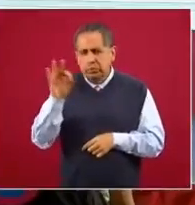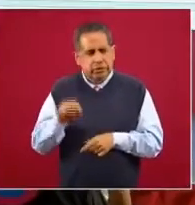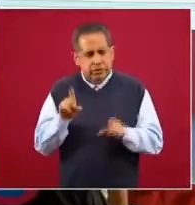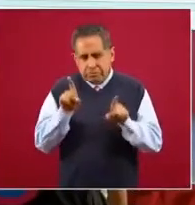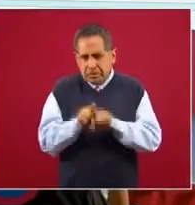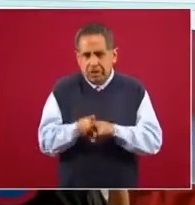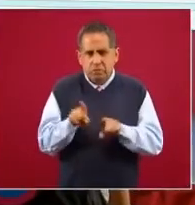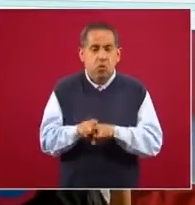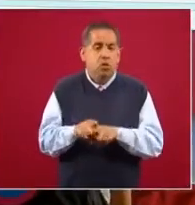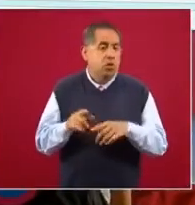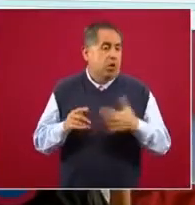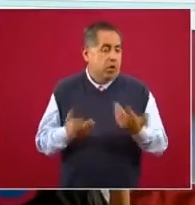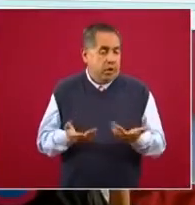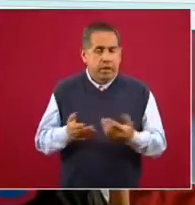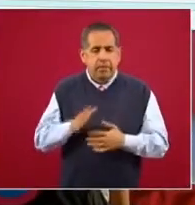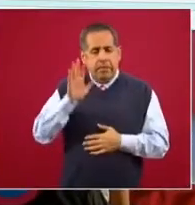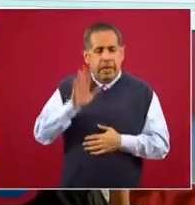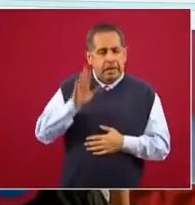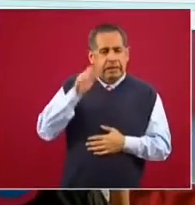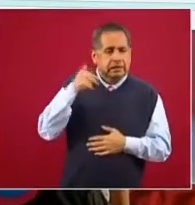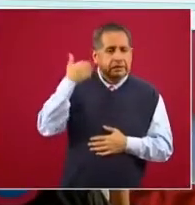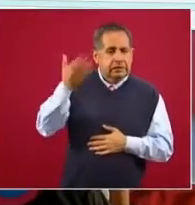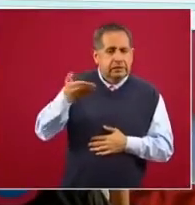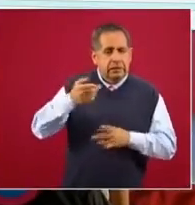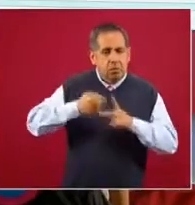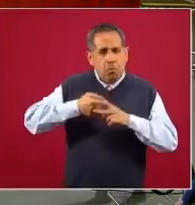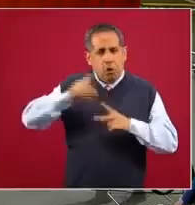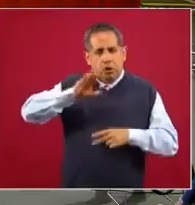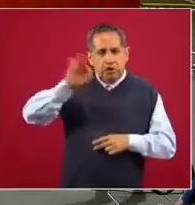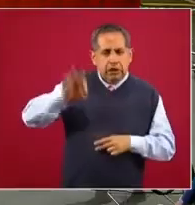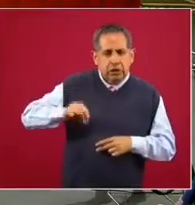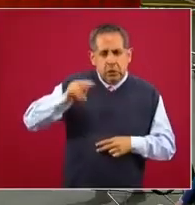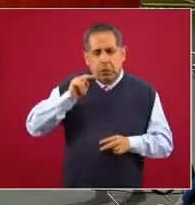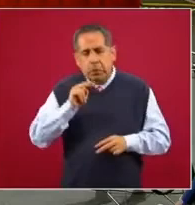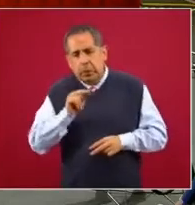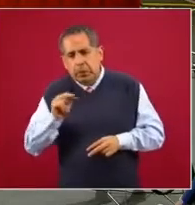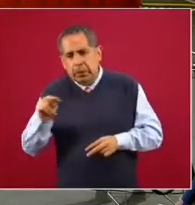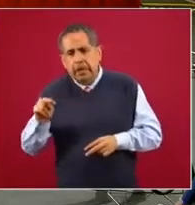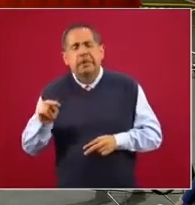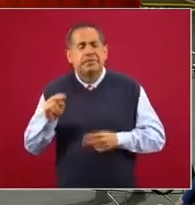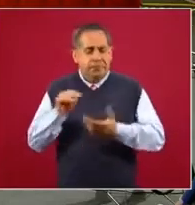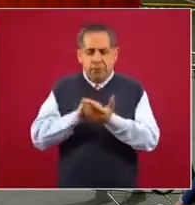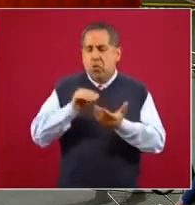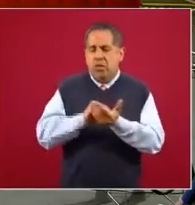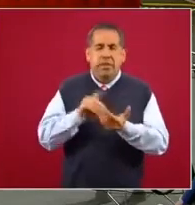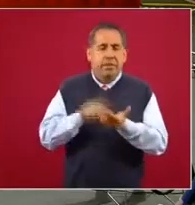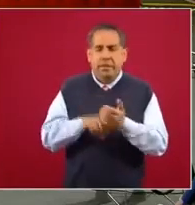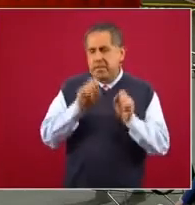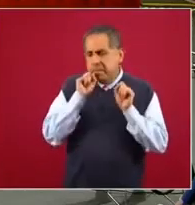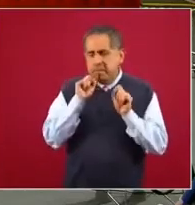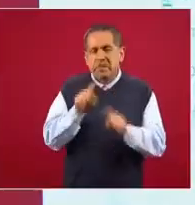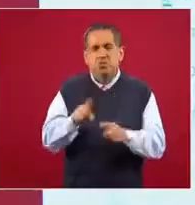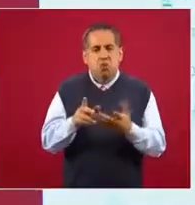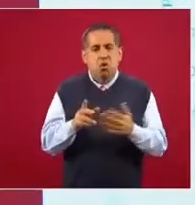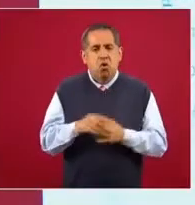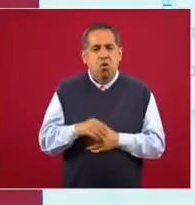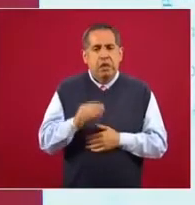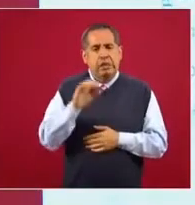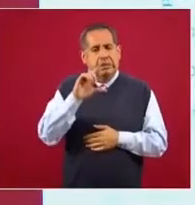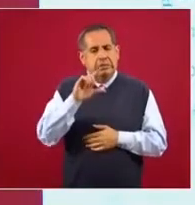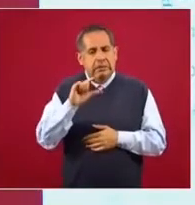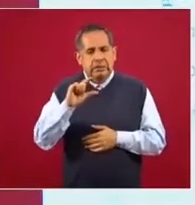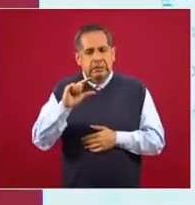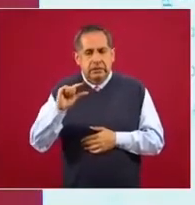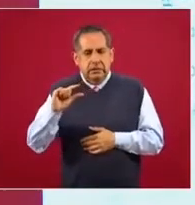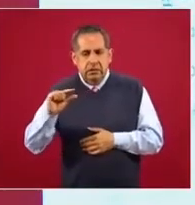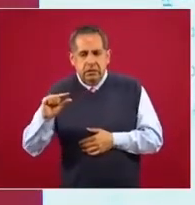1.3%, y la tendencia exponencial expresada desde el inicio continúa siendo una tendencia descendente,